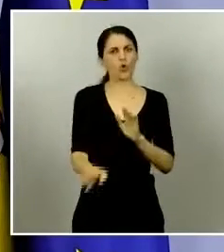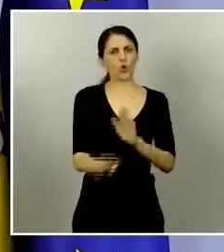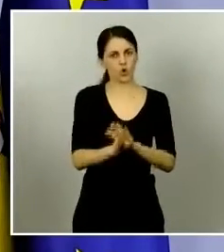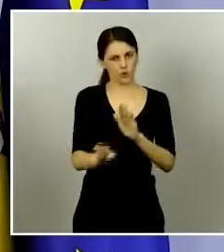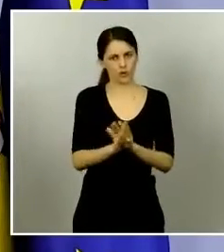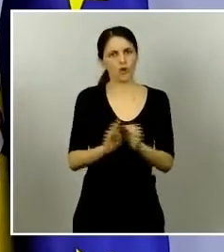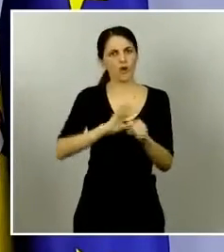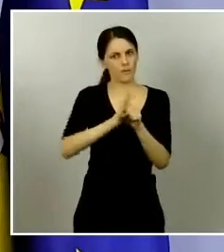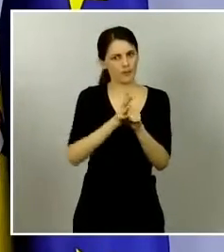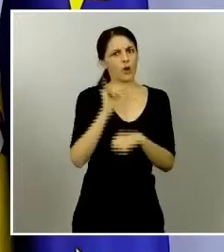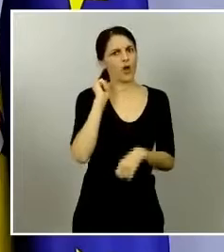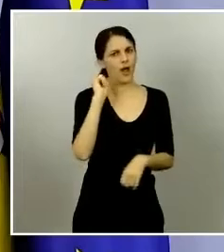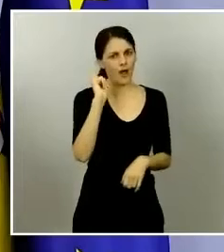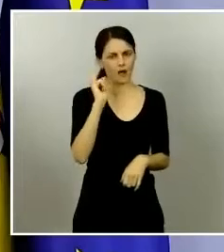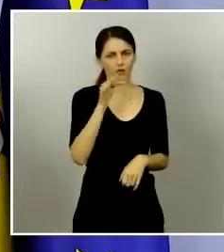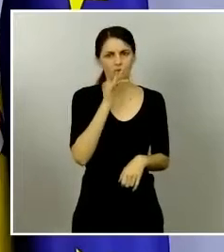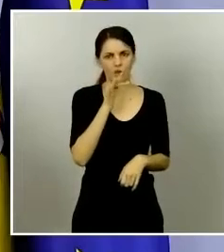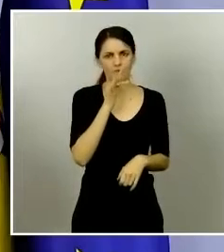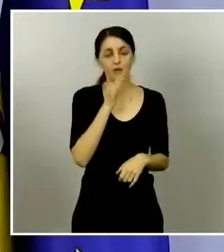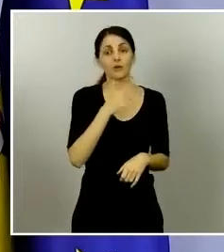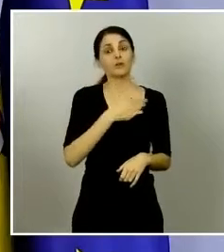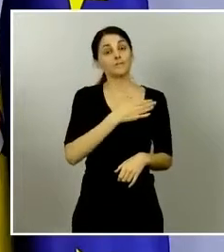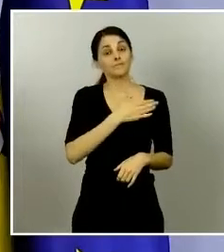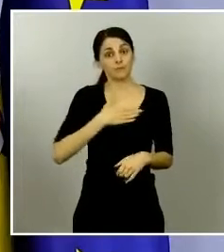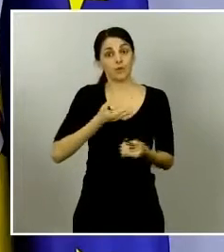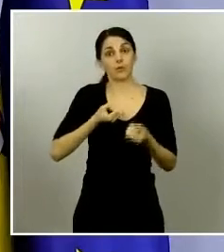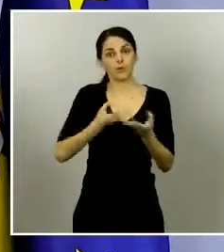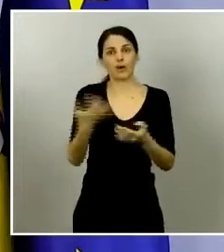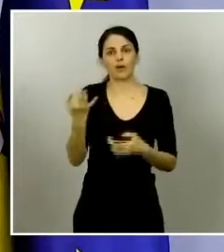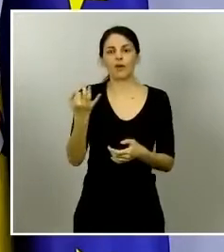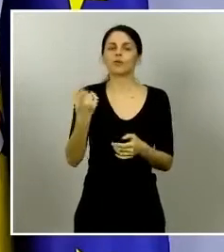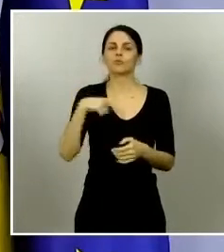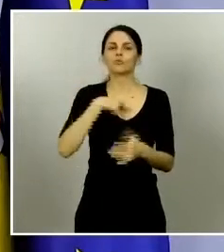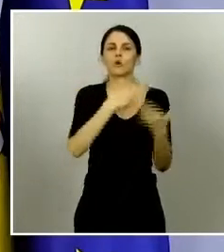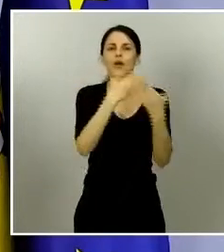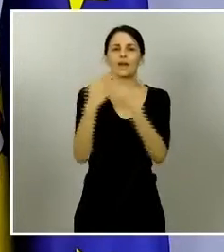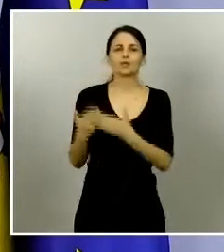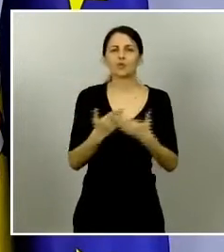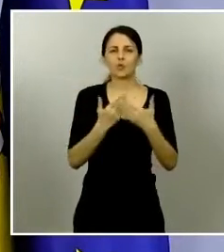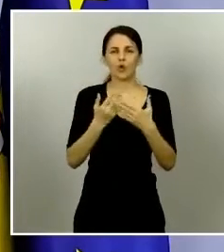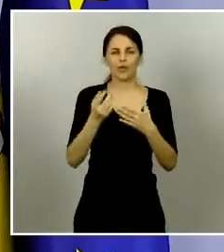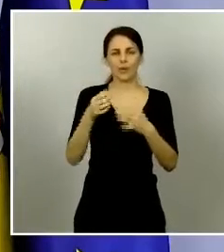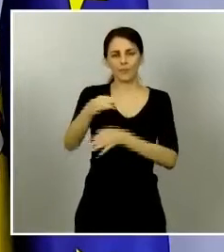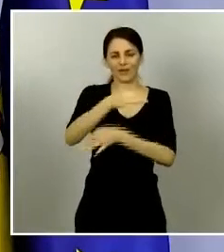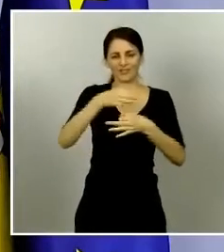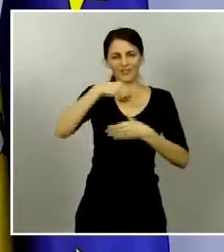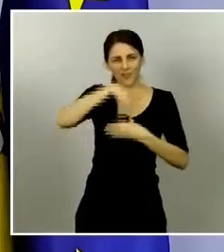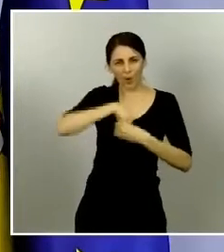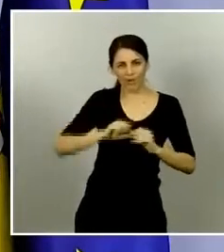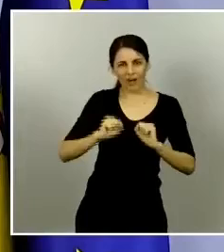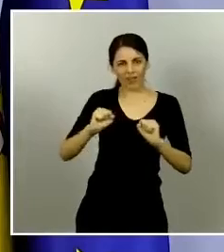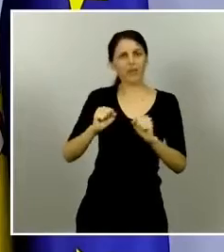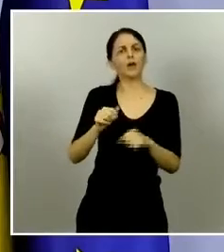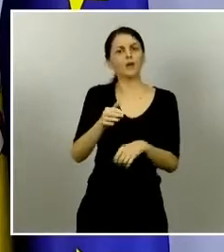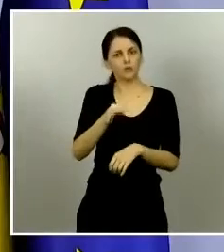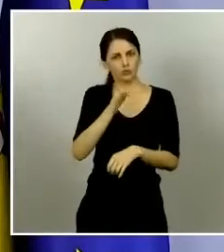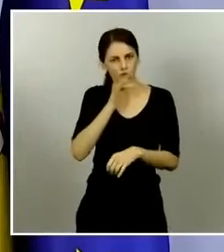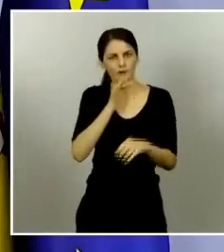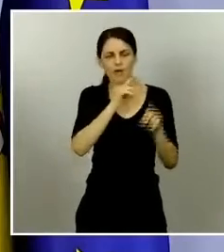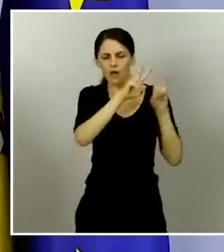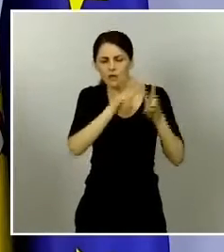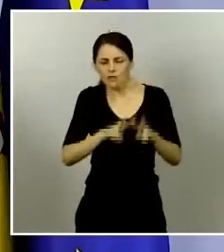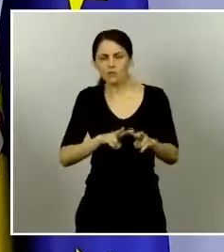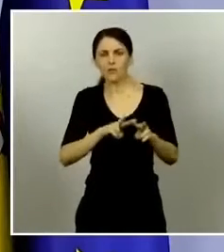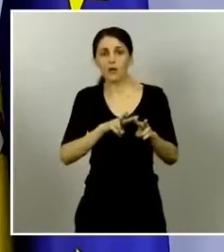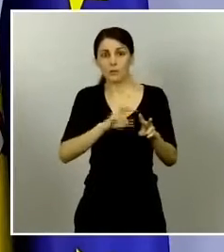no ha desaparecido, y por tanto quiero también poner el acento en el hecho de que seguimos trabajando en el estudio de seroprevalencia. De